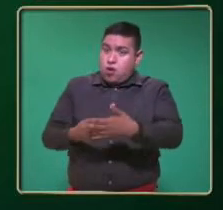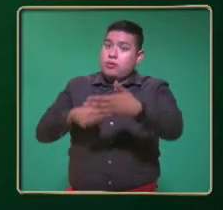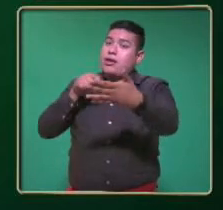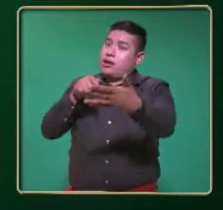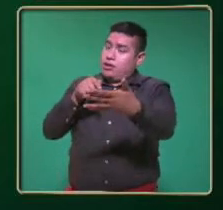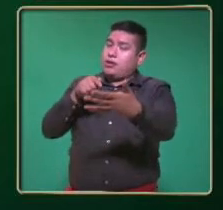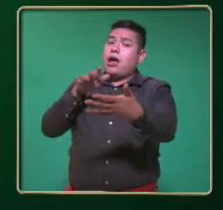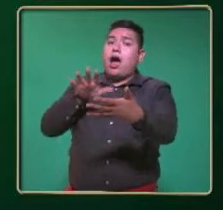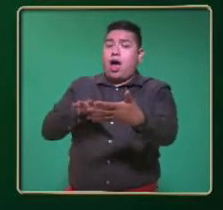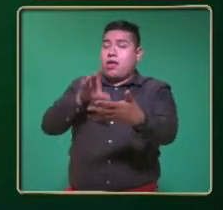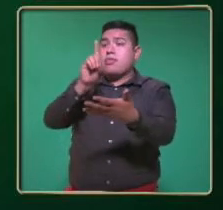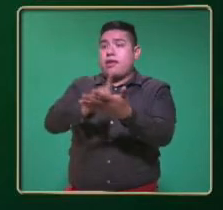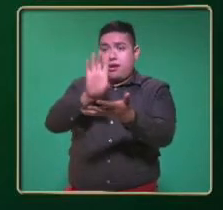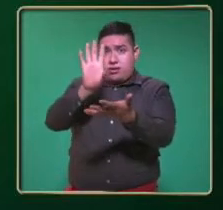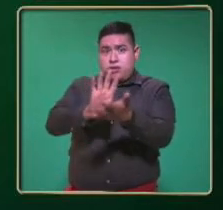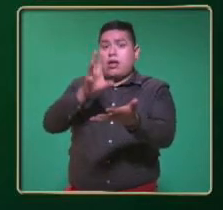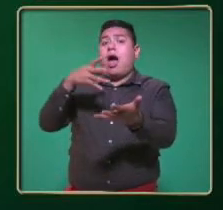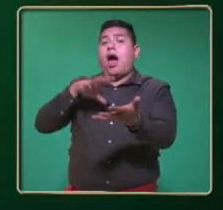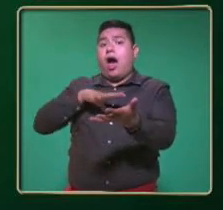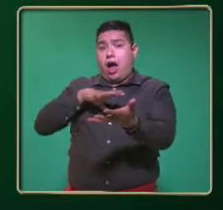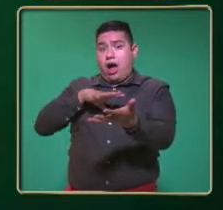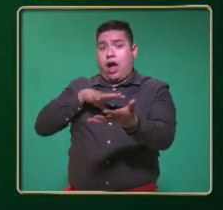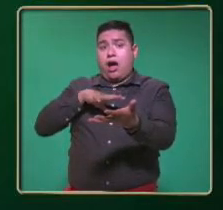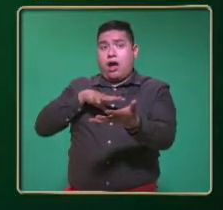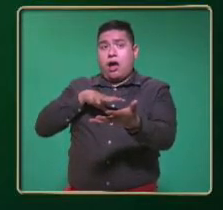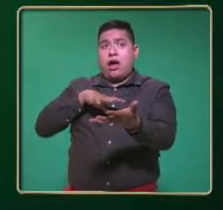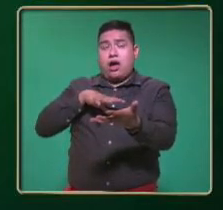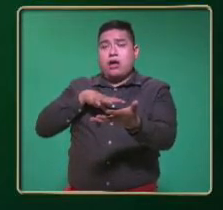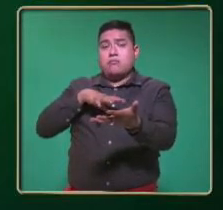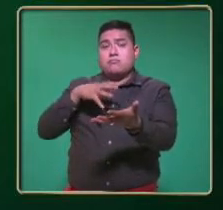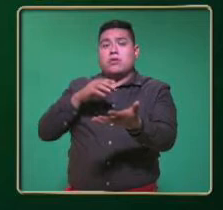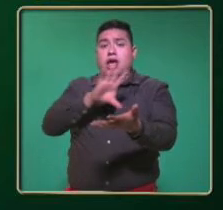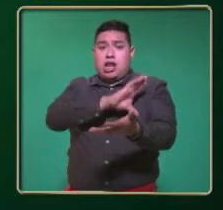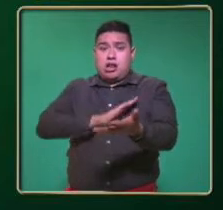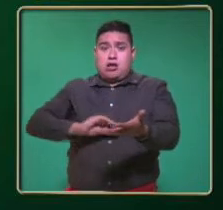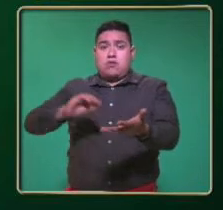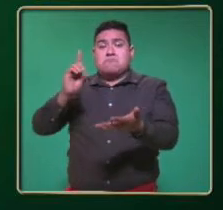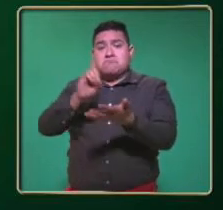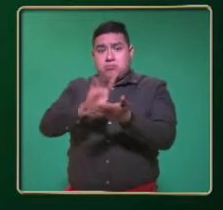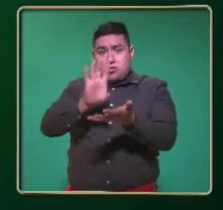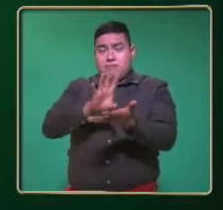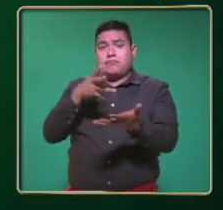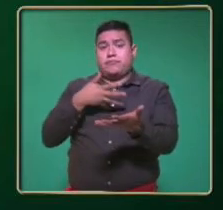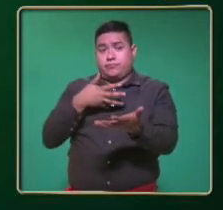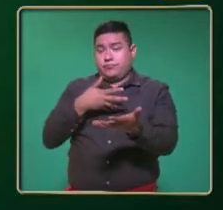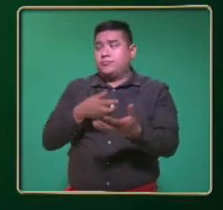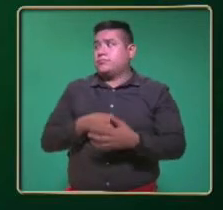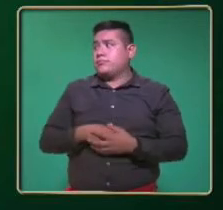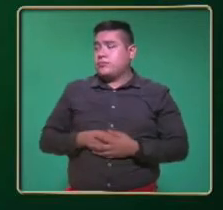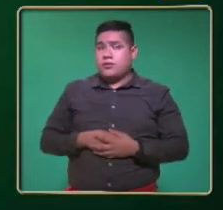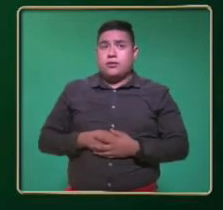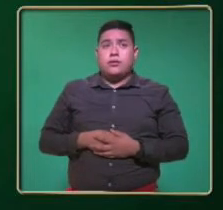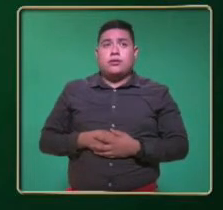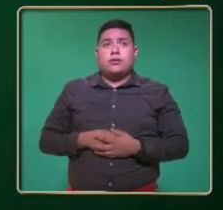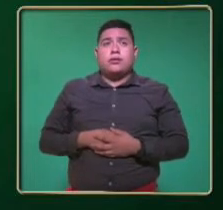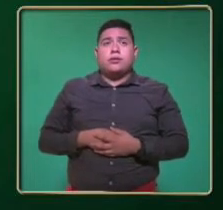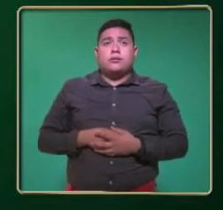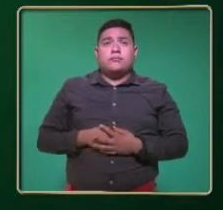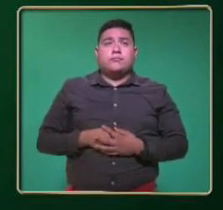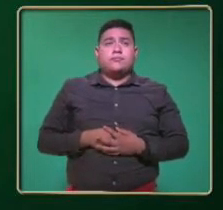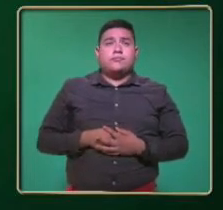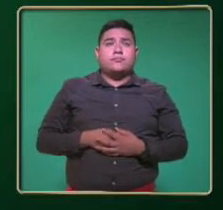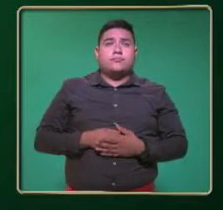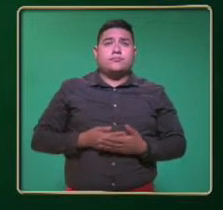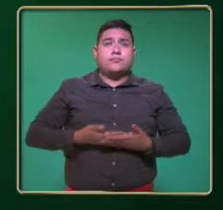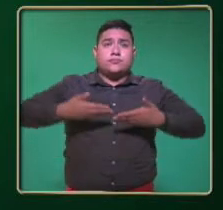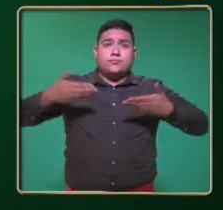documento oficial que nos dice que nuestro hijo tiene una discapacidad.